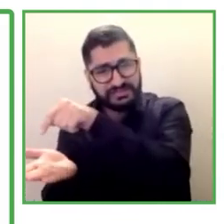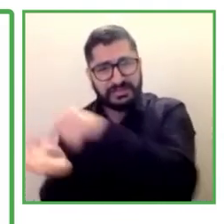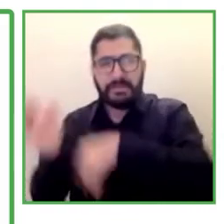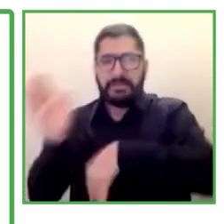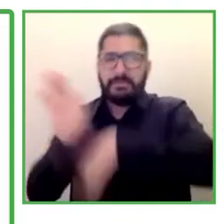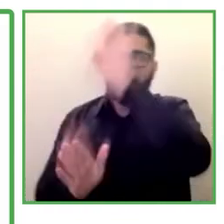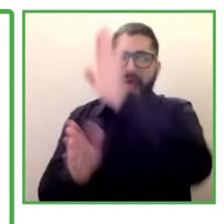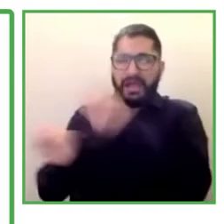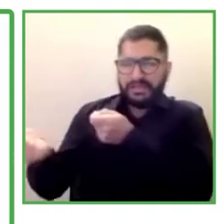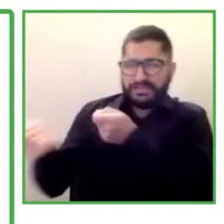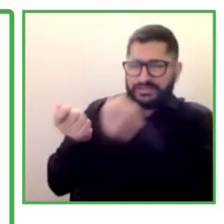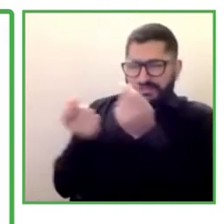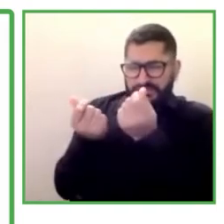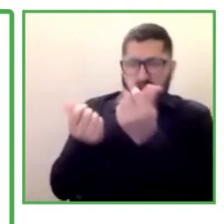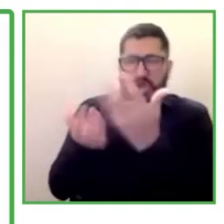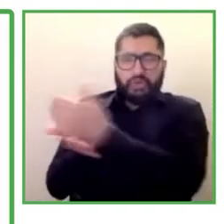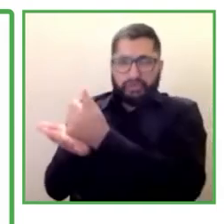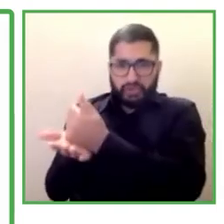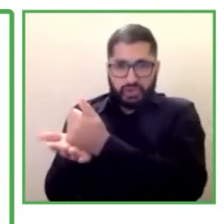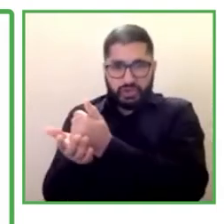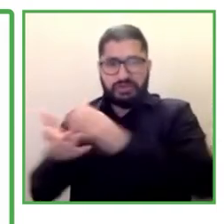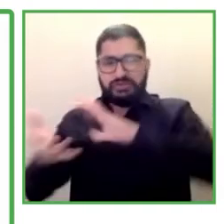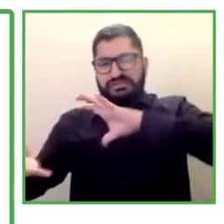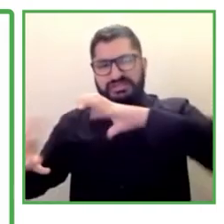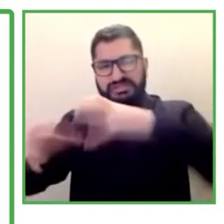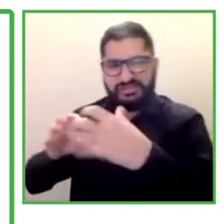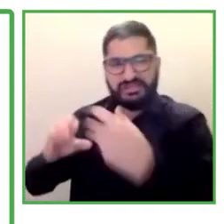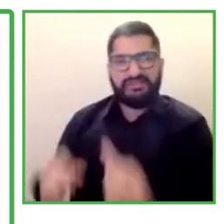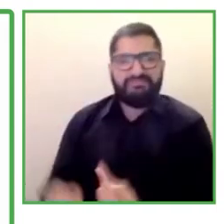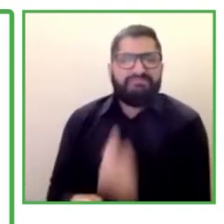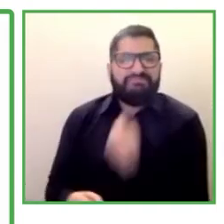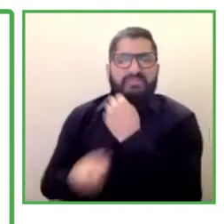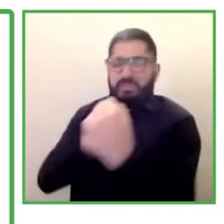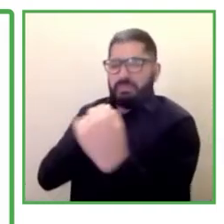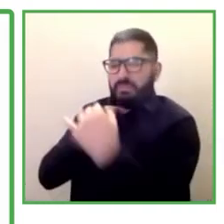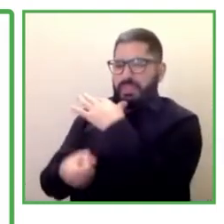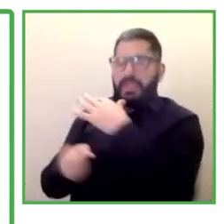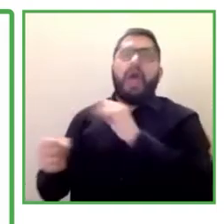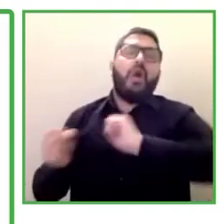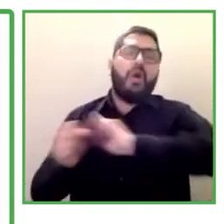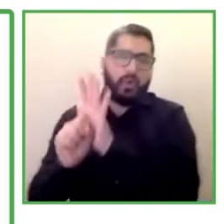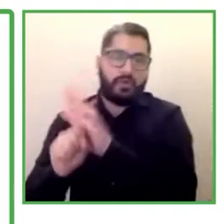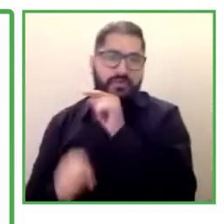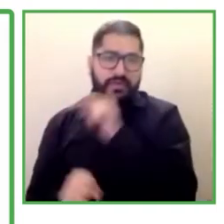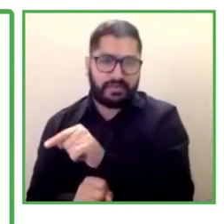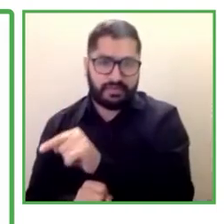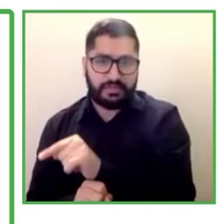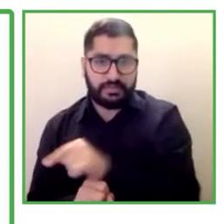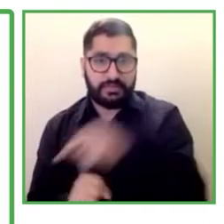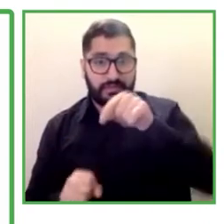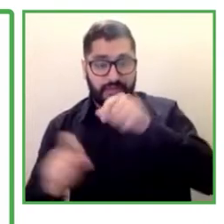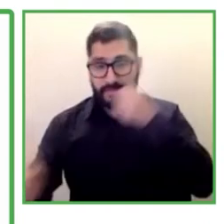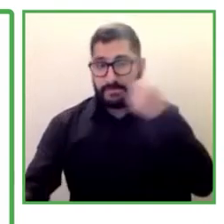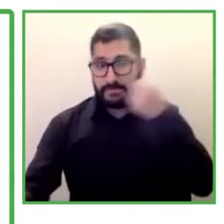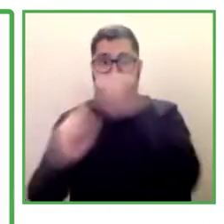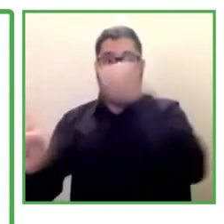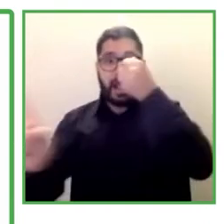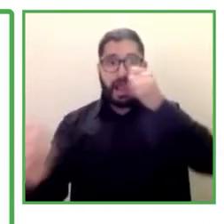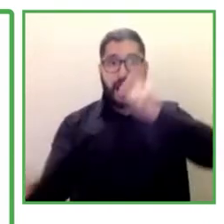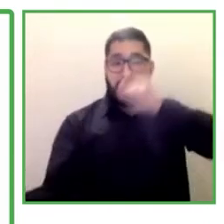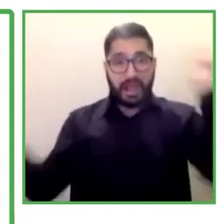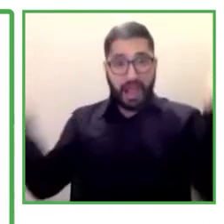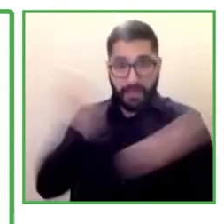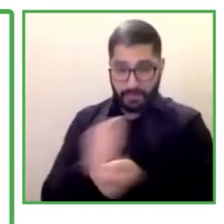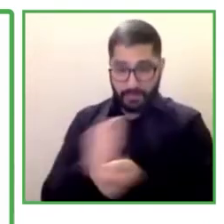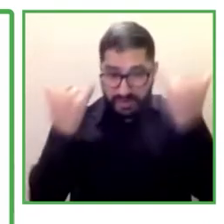económica. El impacto transformador que queremos ayudar a generar, tiene distintas aristas. Por una parte,